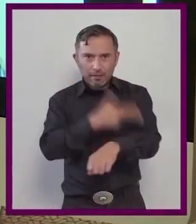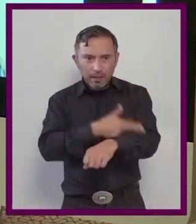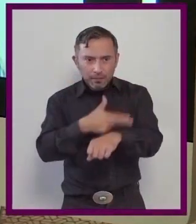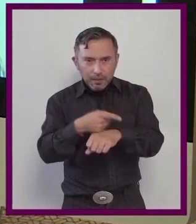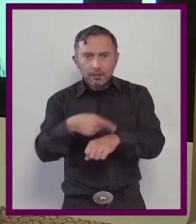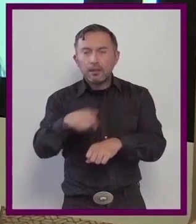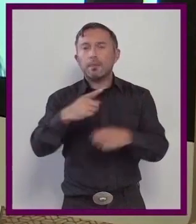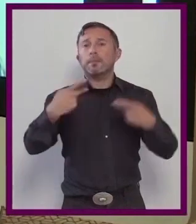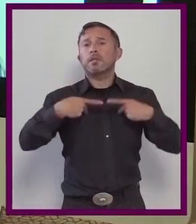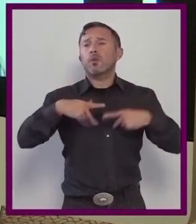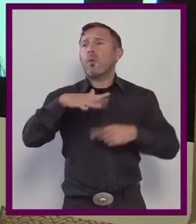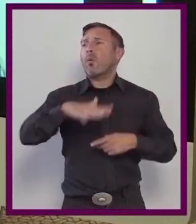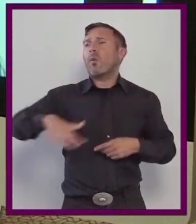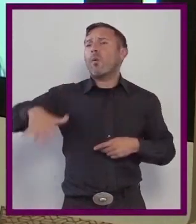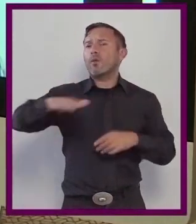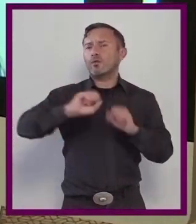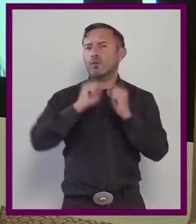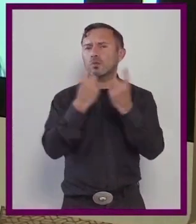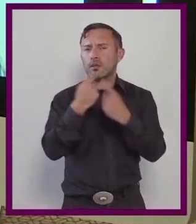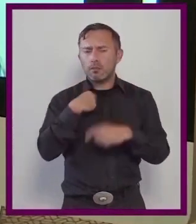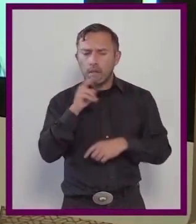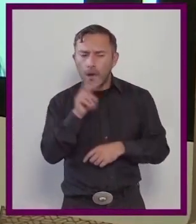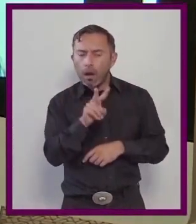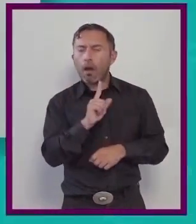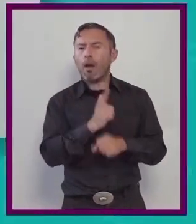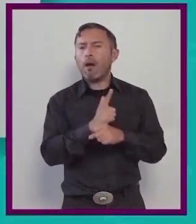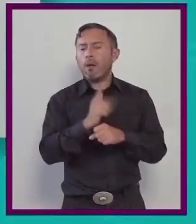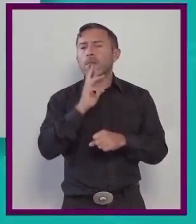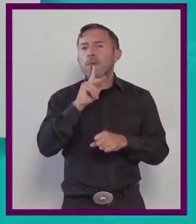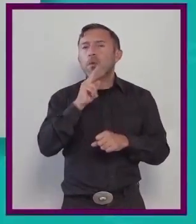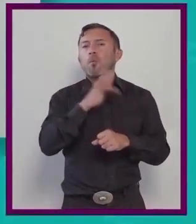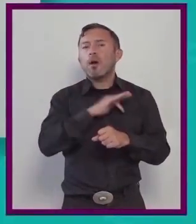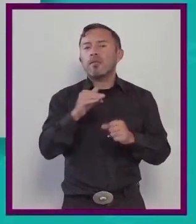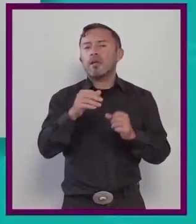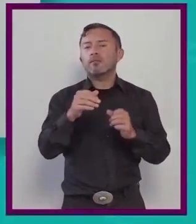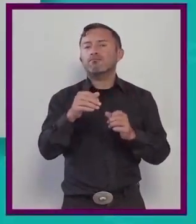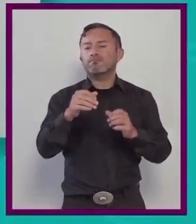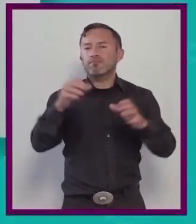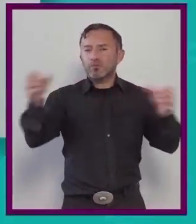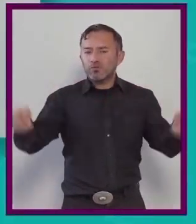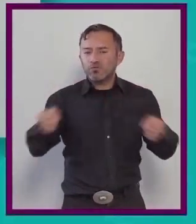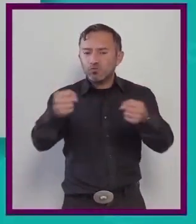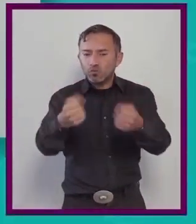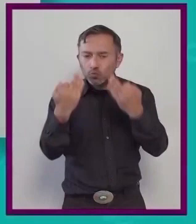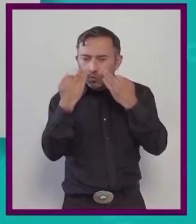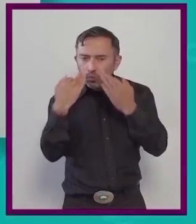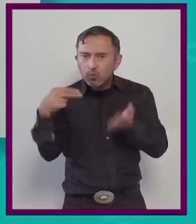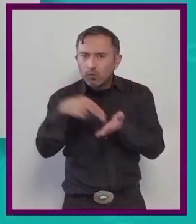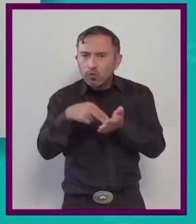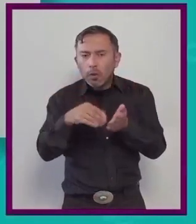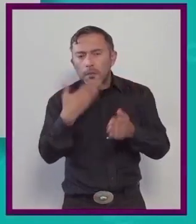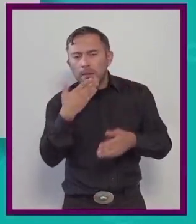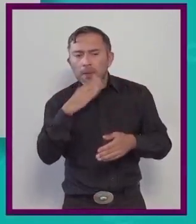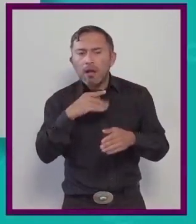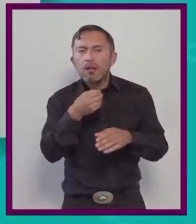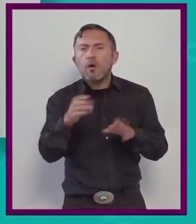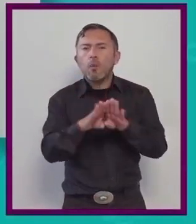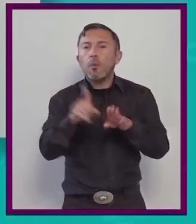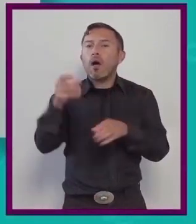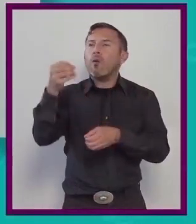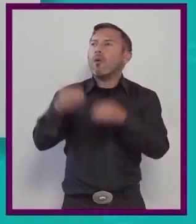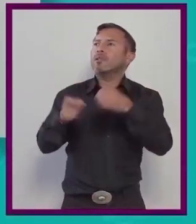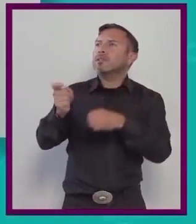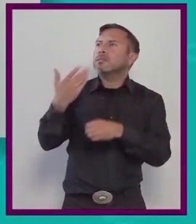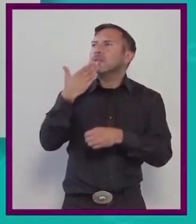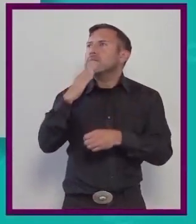la transparencia es lo que nos ayuda a todos como sociedad ver sobre todo cómo se está llevando a cabo esas audiencias, cómo se están valorando,